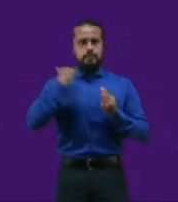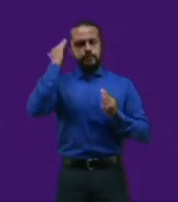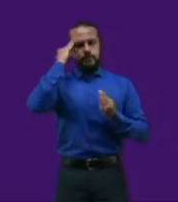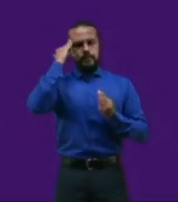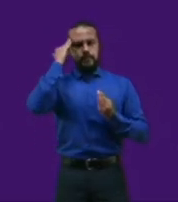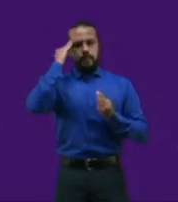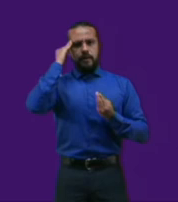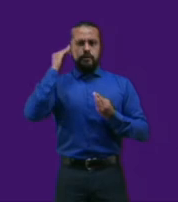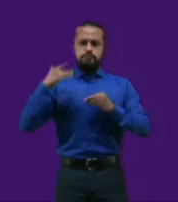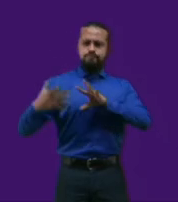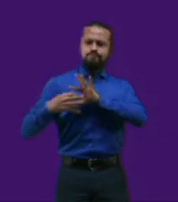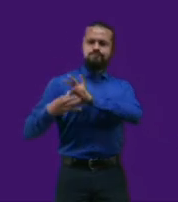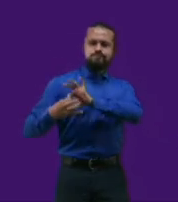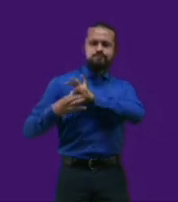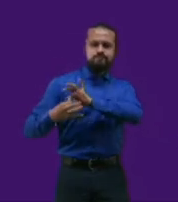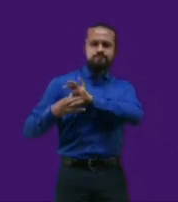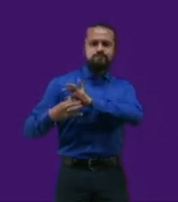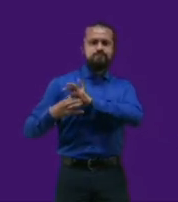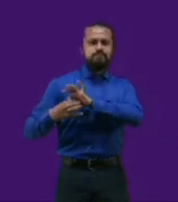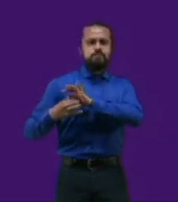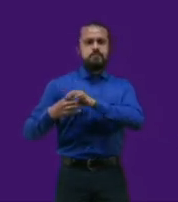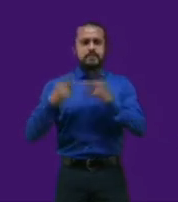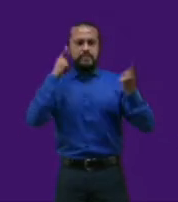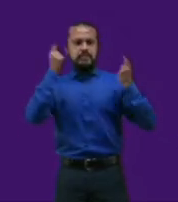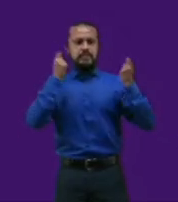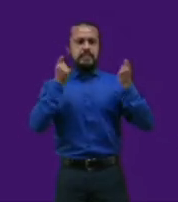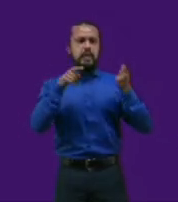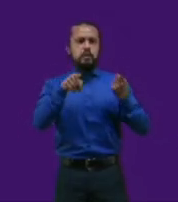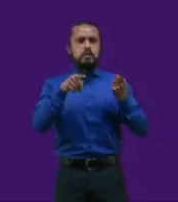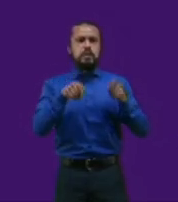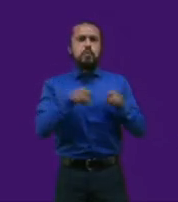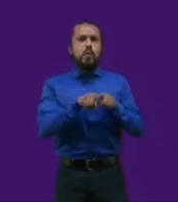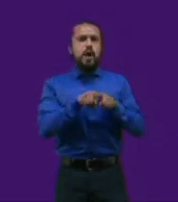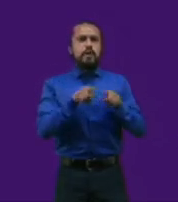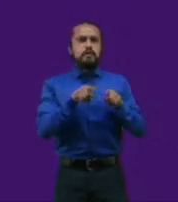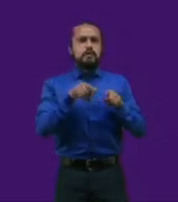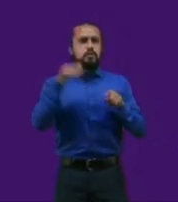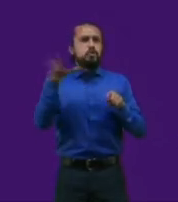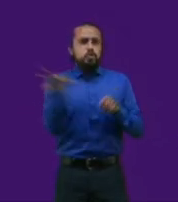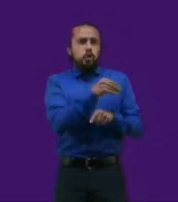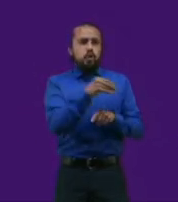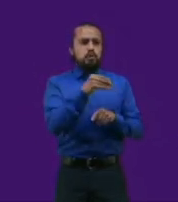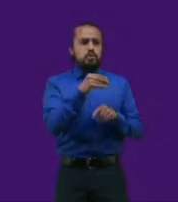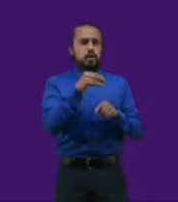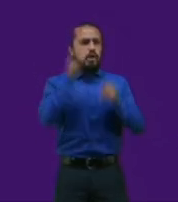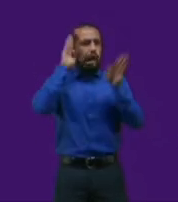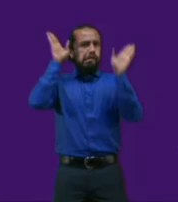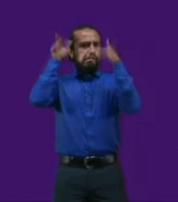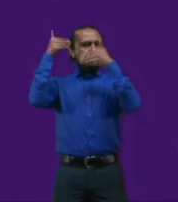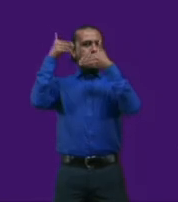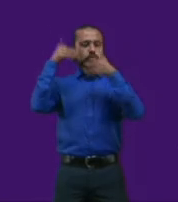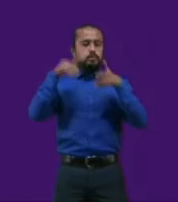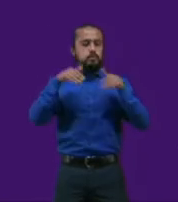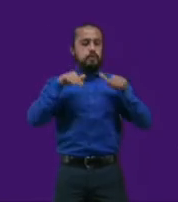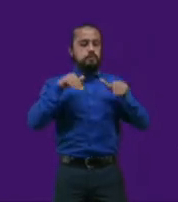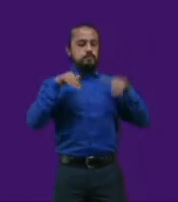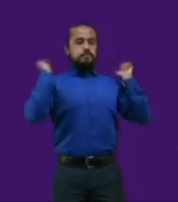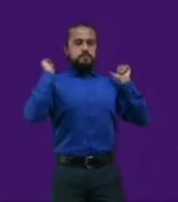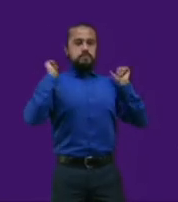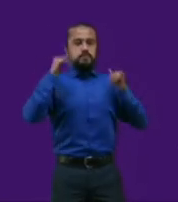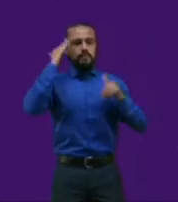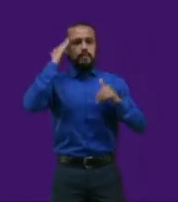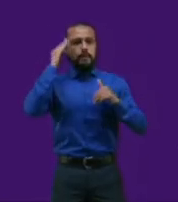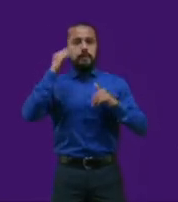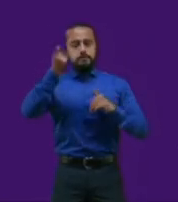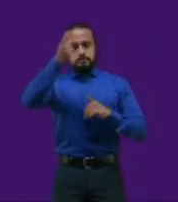esta panorámica pues como lo menos sesgada posible, porque igual pues todos tenemos sesgos, pero como que disasóciate para ver con más claridad,